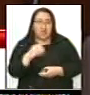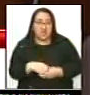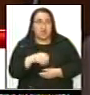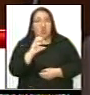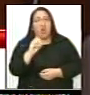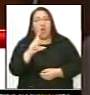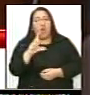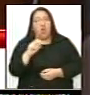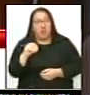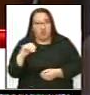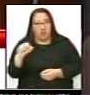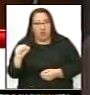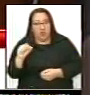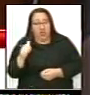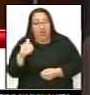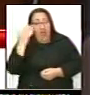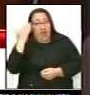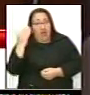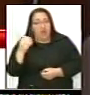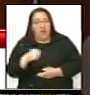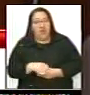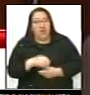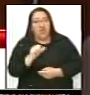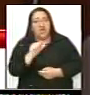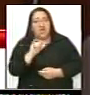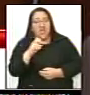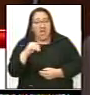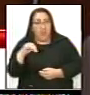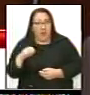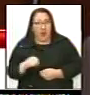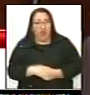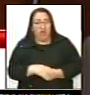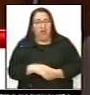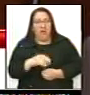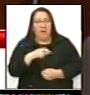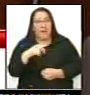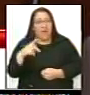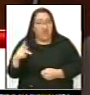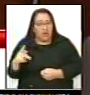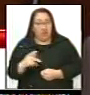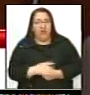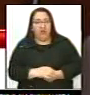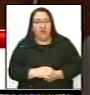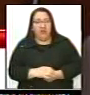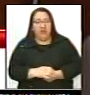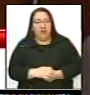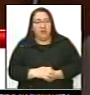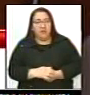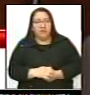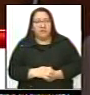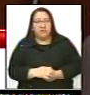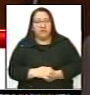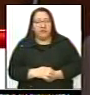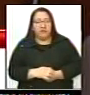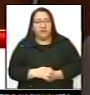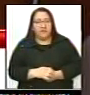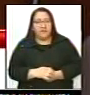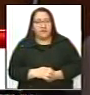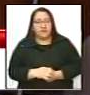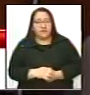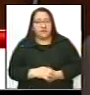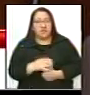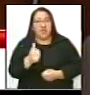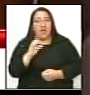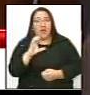Olmos a Alan García Pérez, a Yedú de Simón, a Pedro Pablo Kuczynski, a